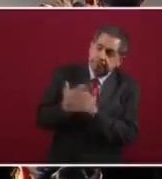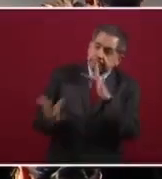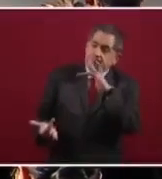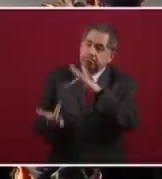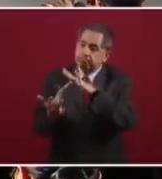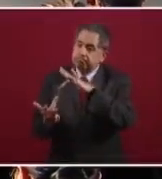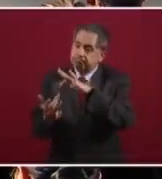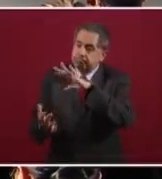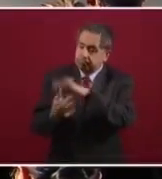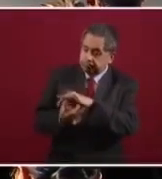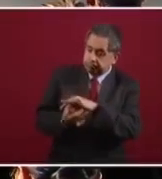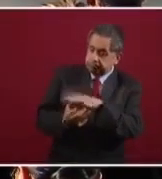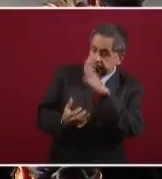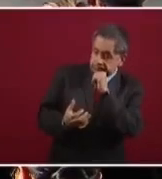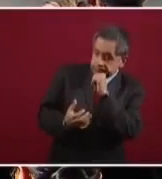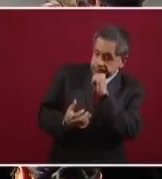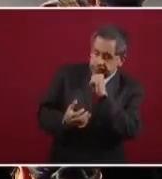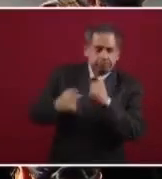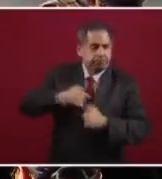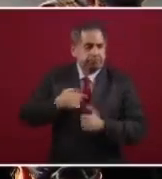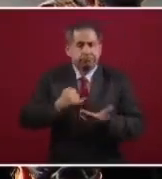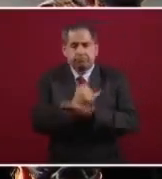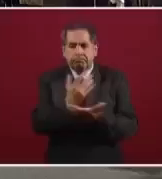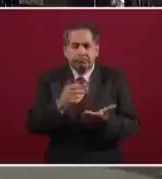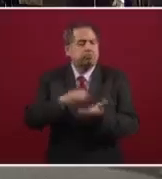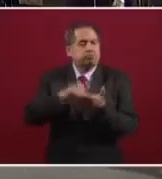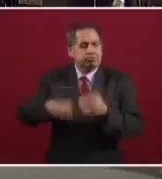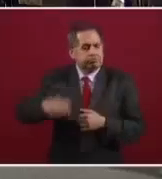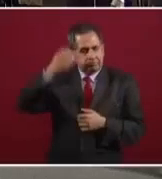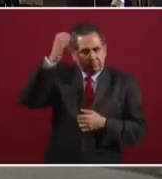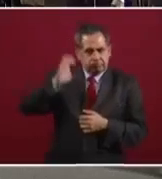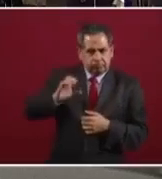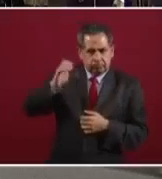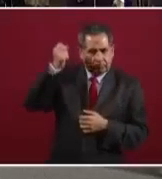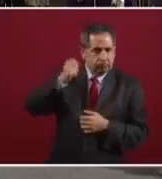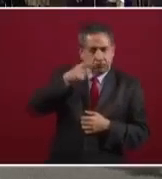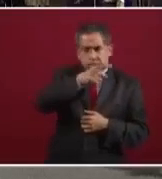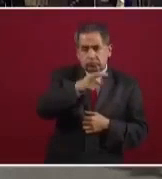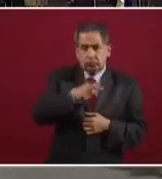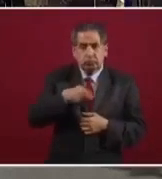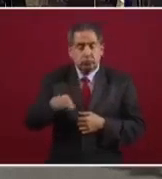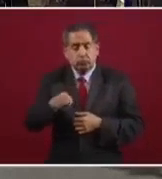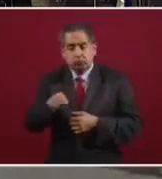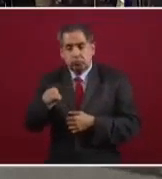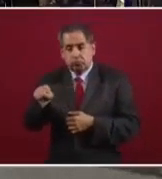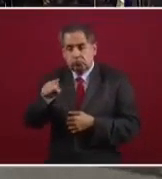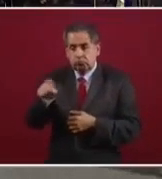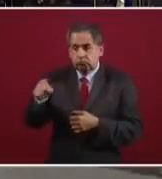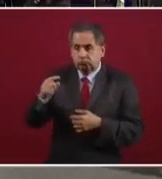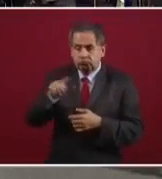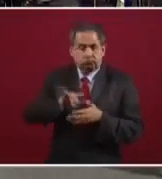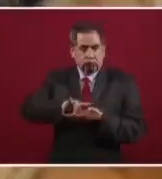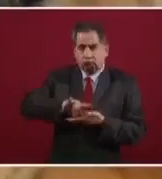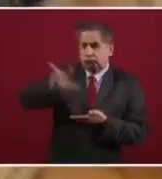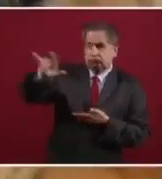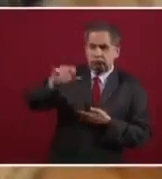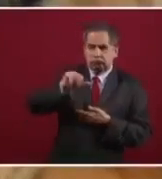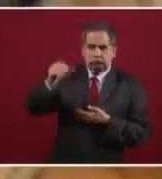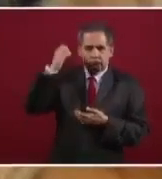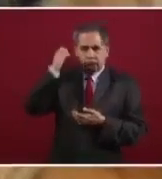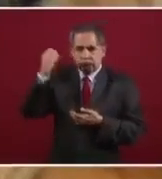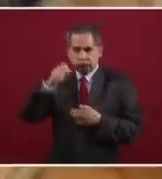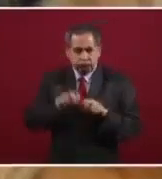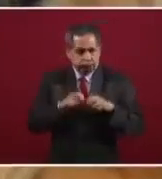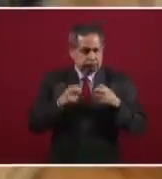a comunicarse con el presidente? En el caso de Culiacán, entiendo, antes de que tomara este vuelo hacia Oaxaca,